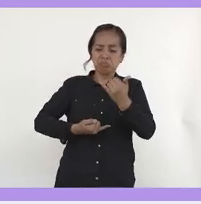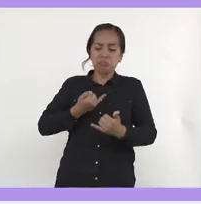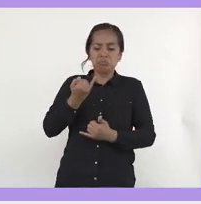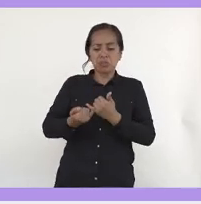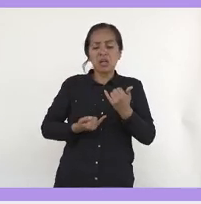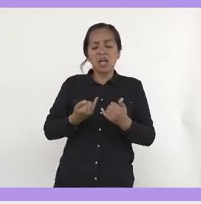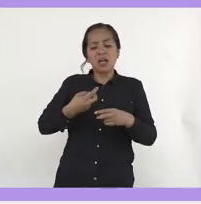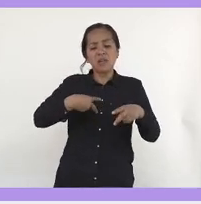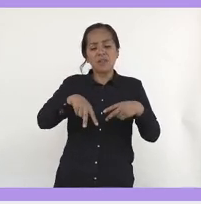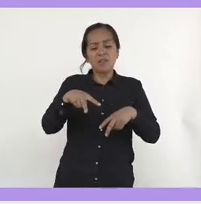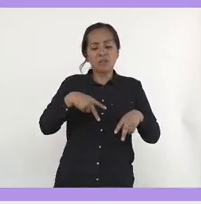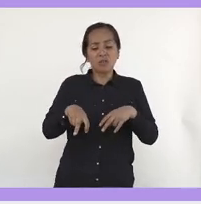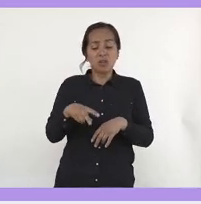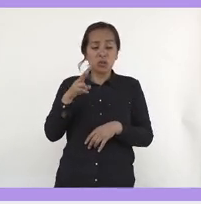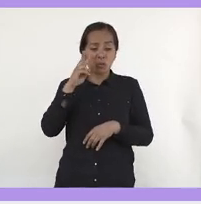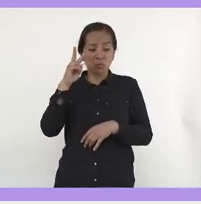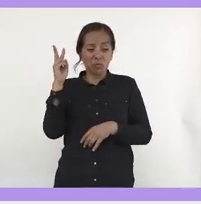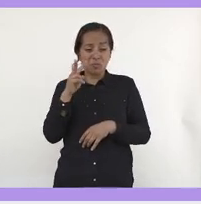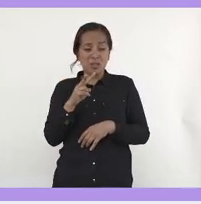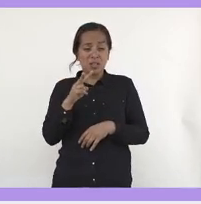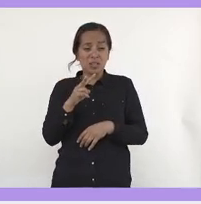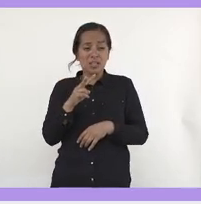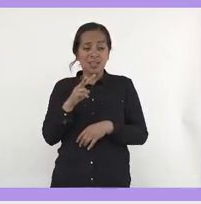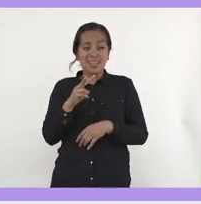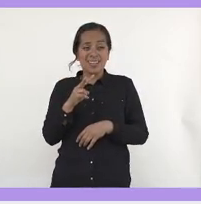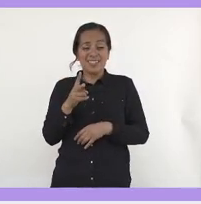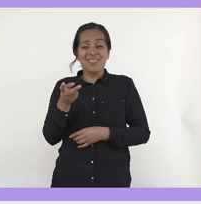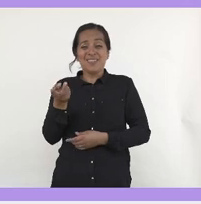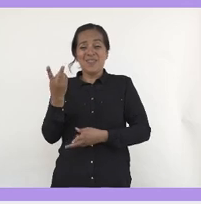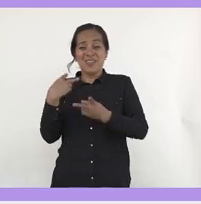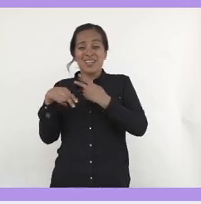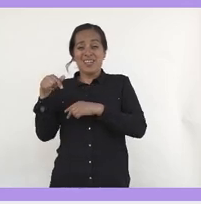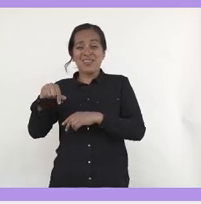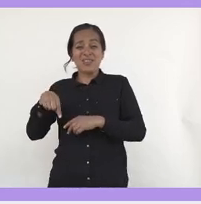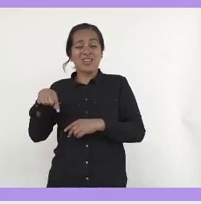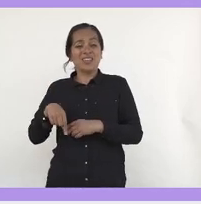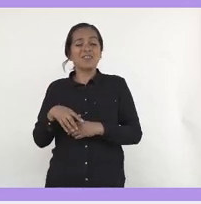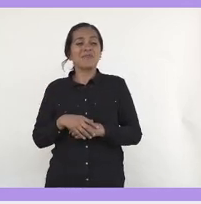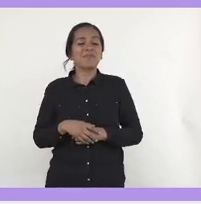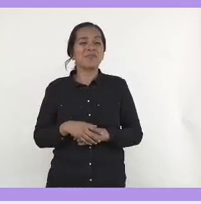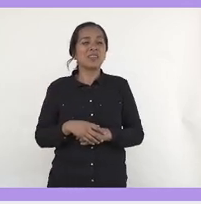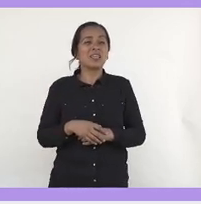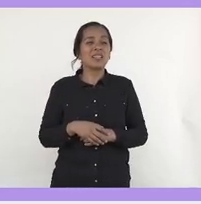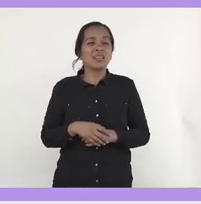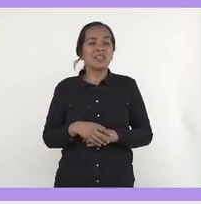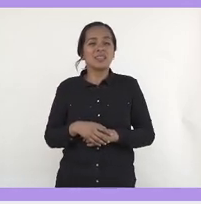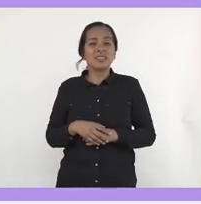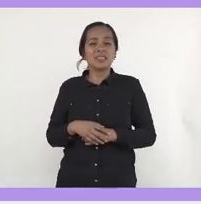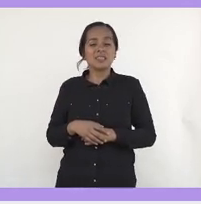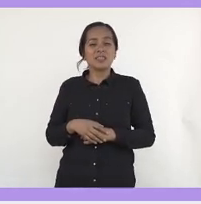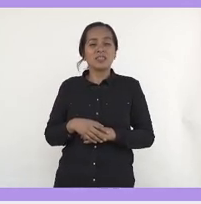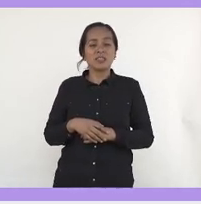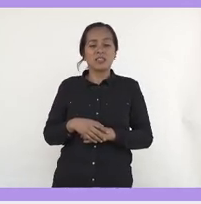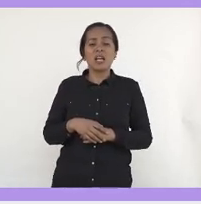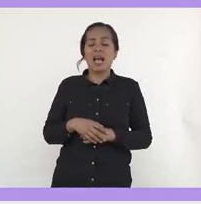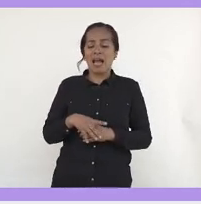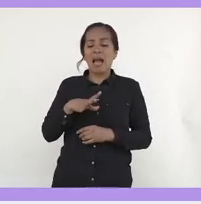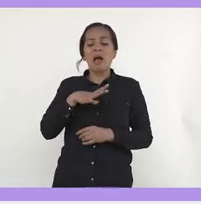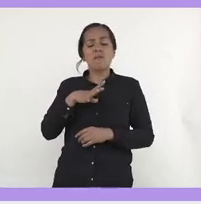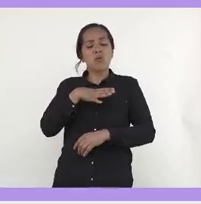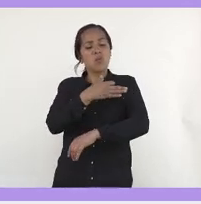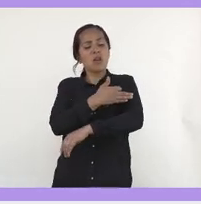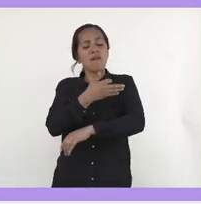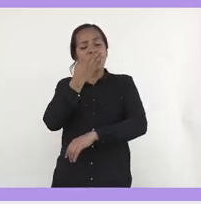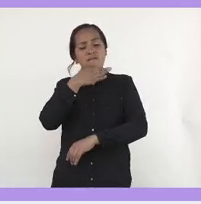si me ven hoy en día es un poco irónico que esté yo aquí verdad pero resulta que había una fiesta familiar